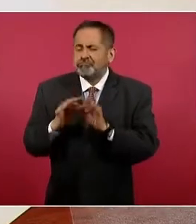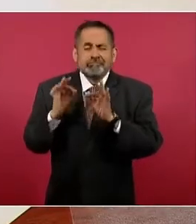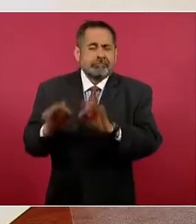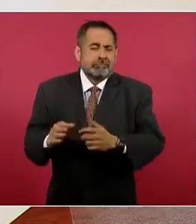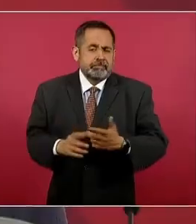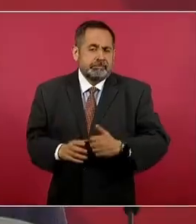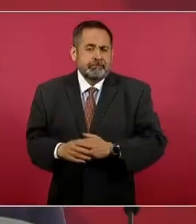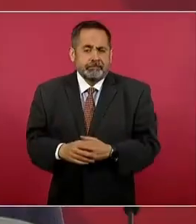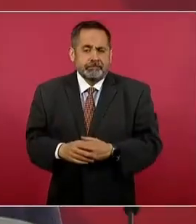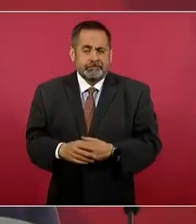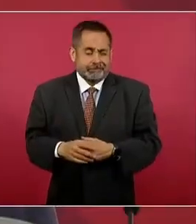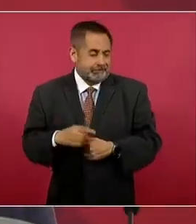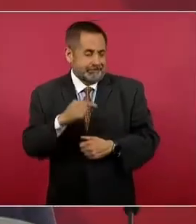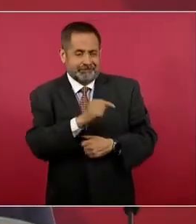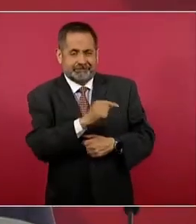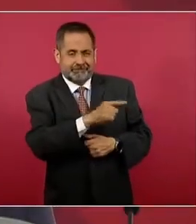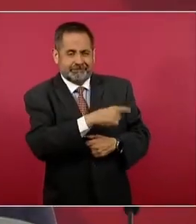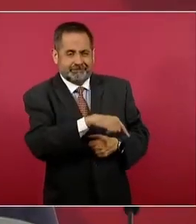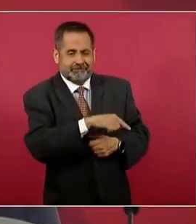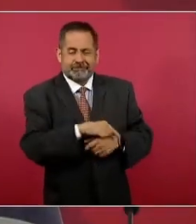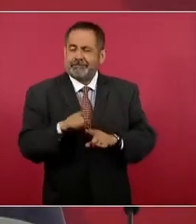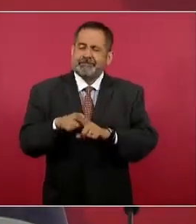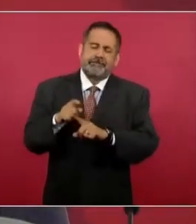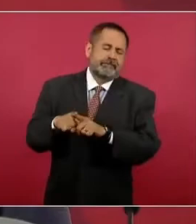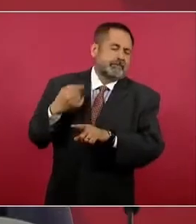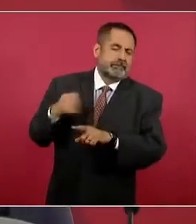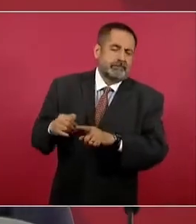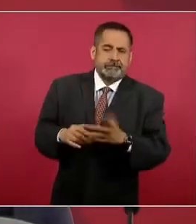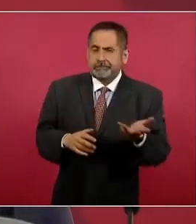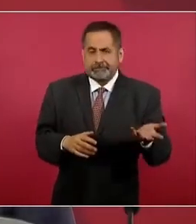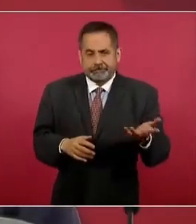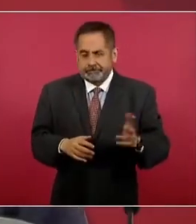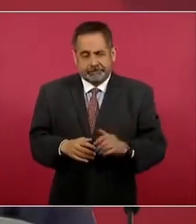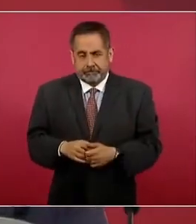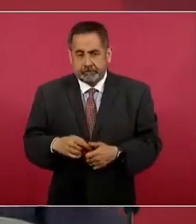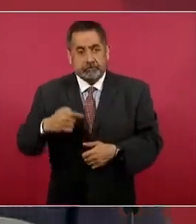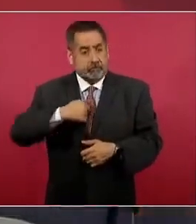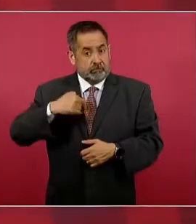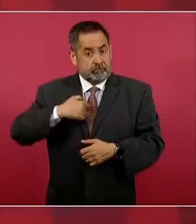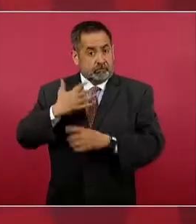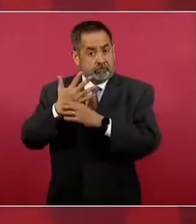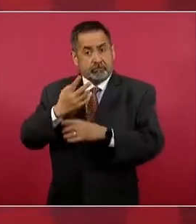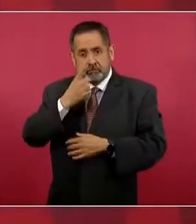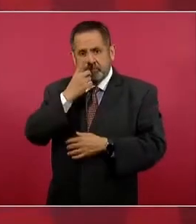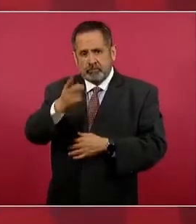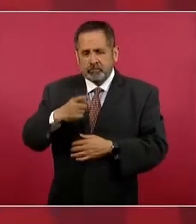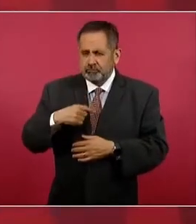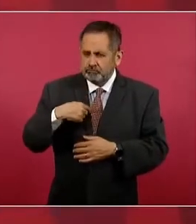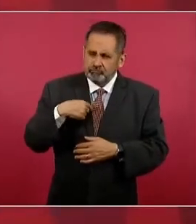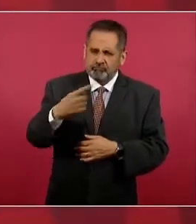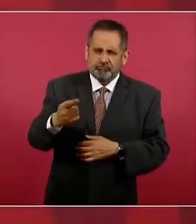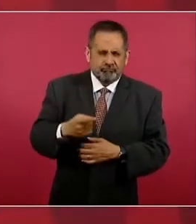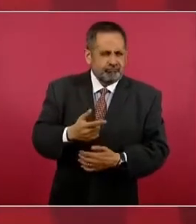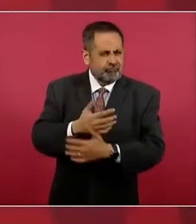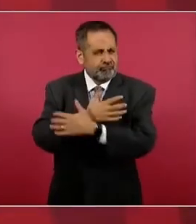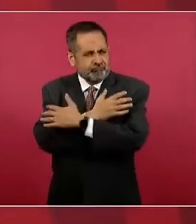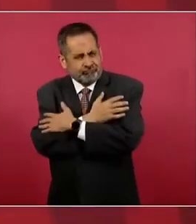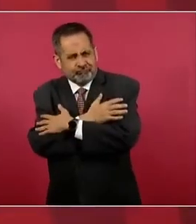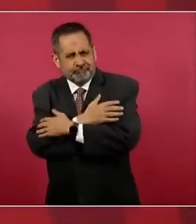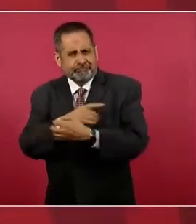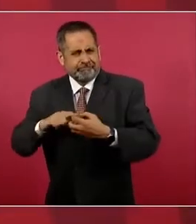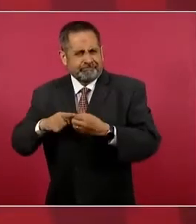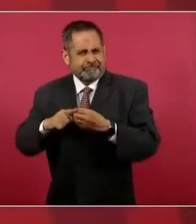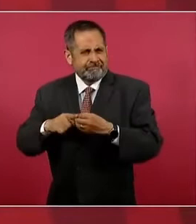Se burlan, por ejemplo, de que dije abrazos, no